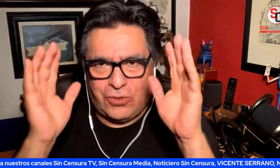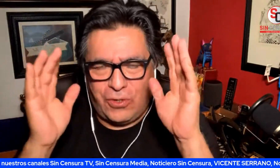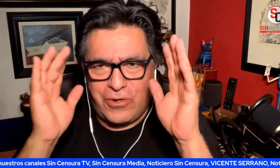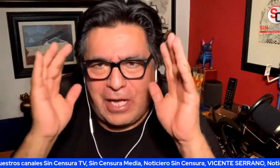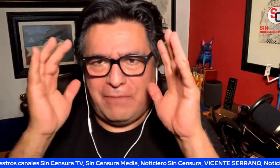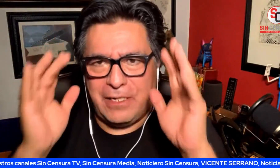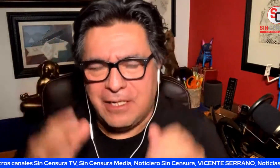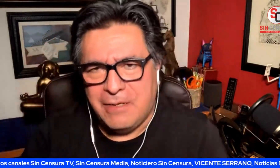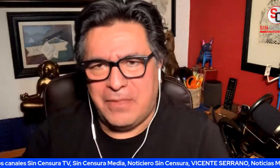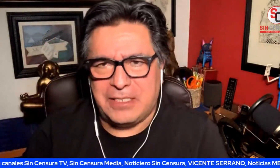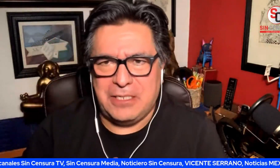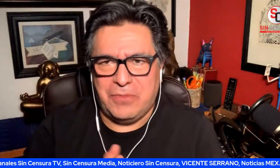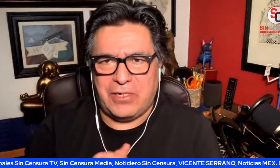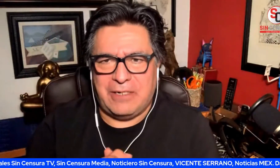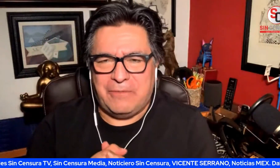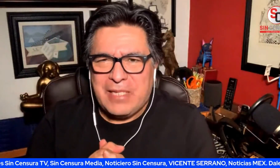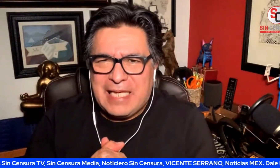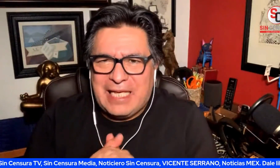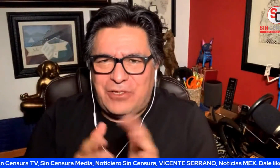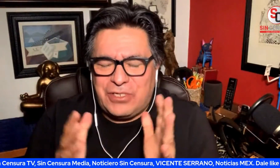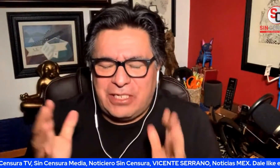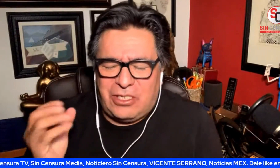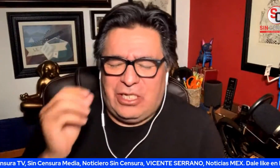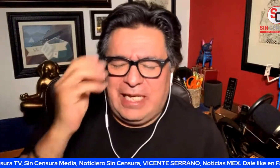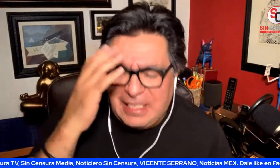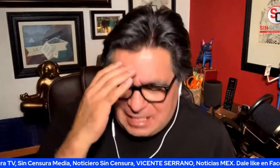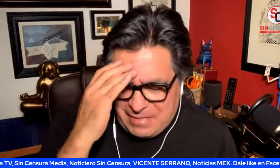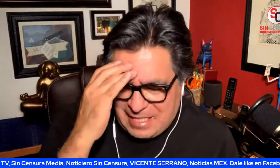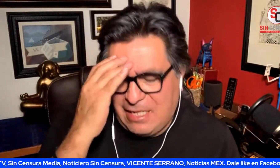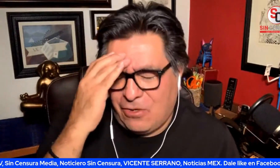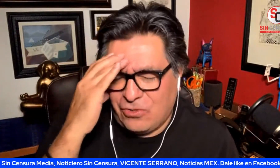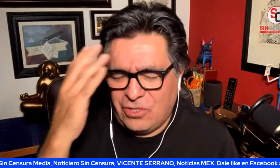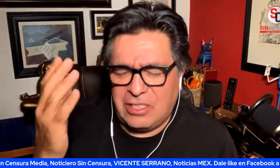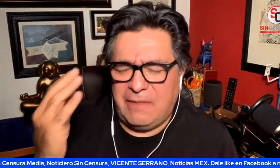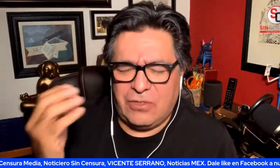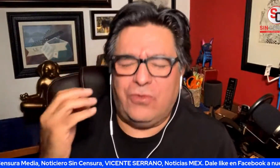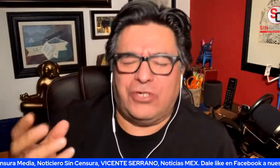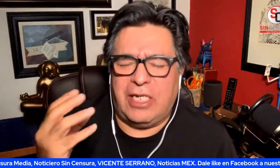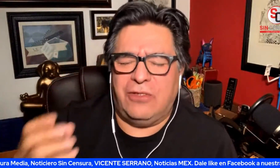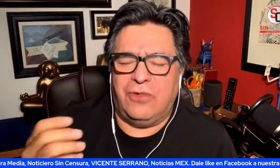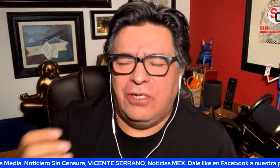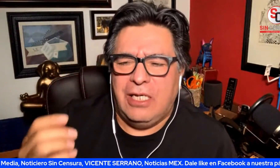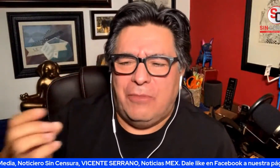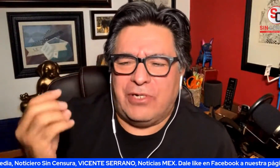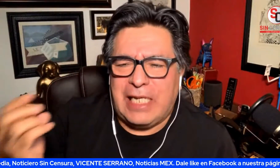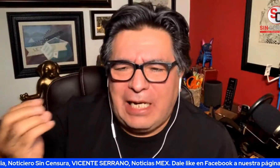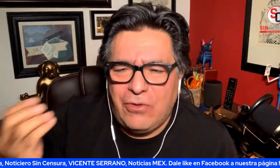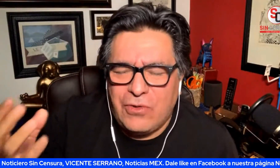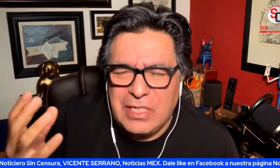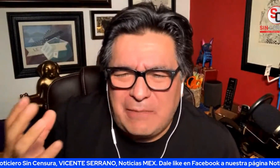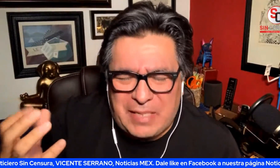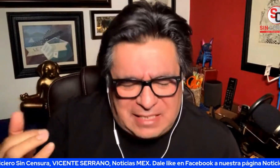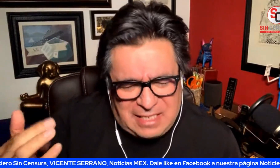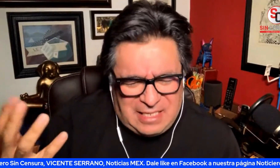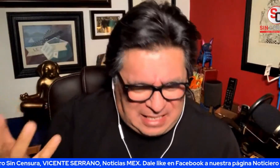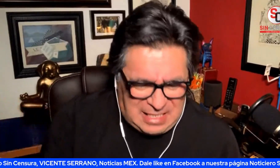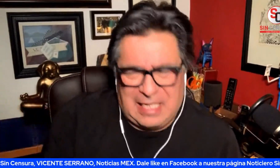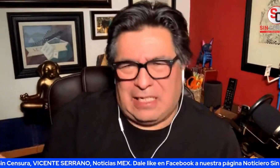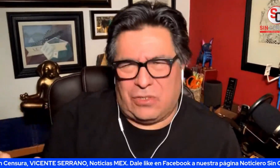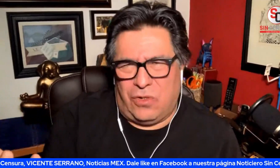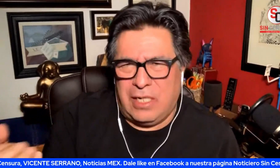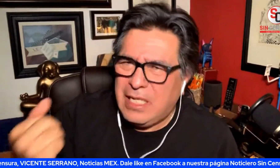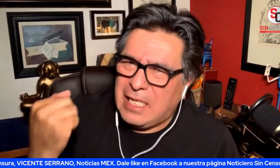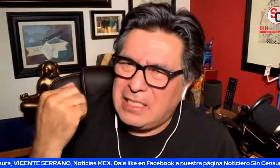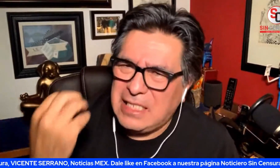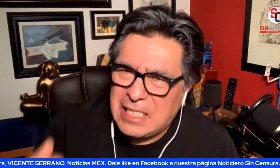del cónsul honorable Martín Moreno. Entonces, esta mañana cuando yo estaba escuchando, porque claro, uno dice, el presidente